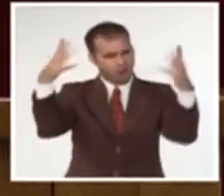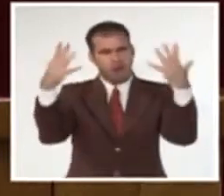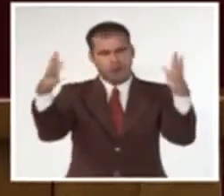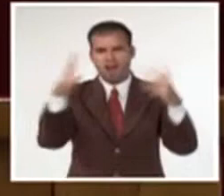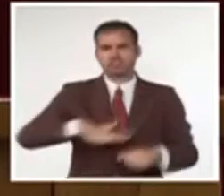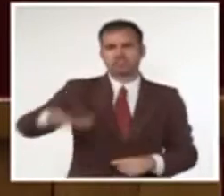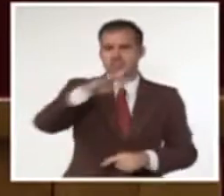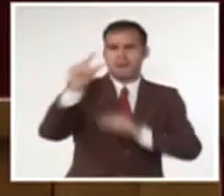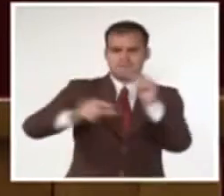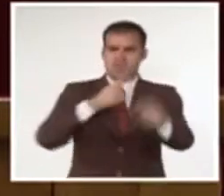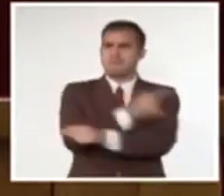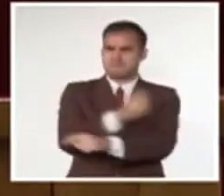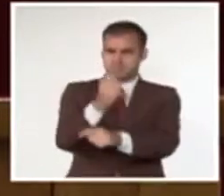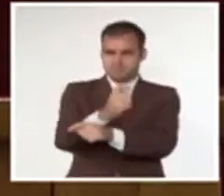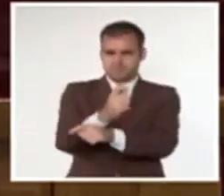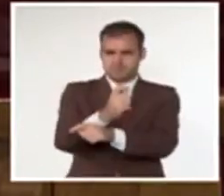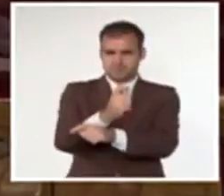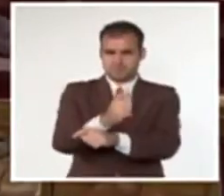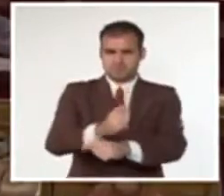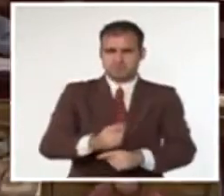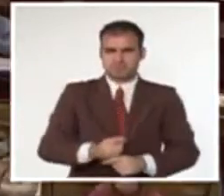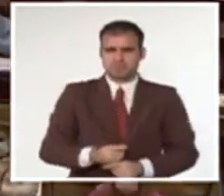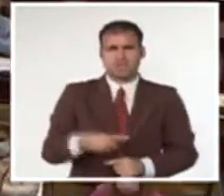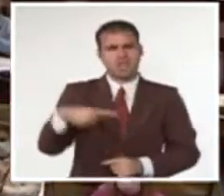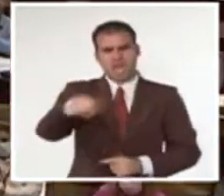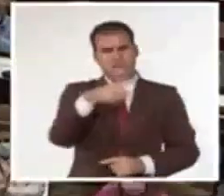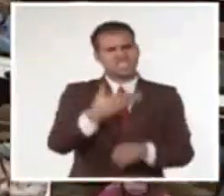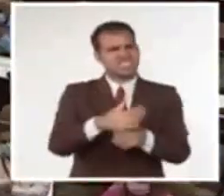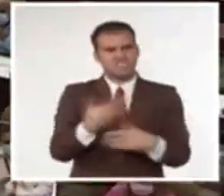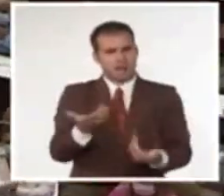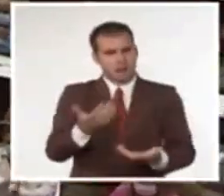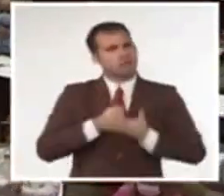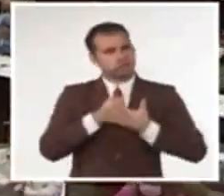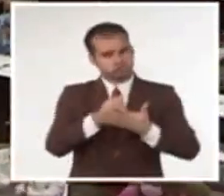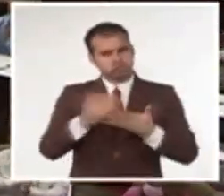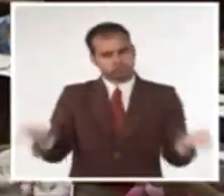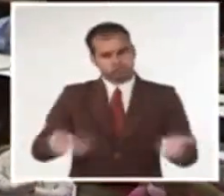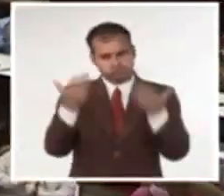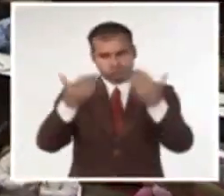hicieron maestros, que es hacerse creadores.